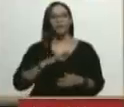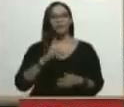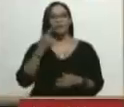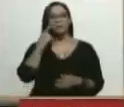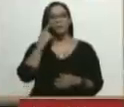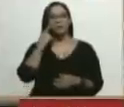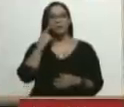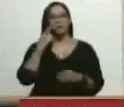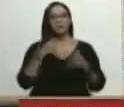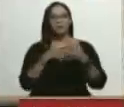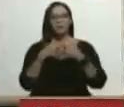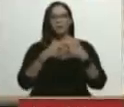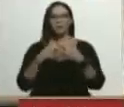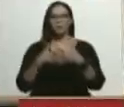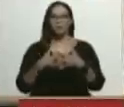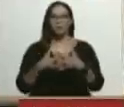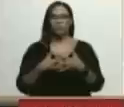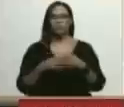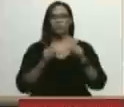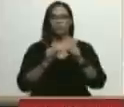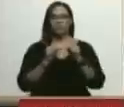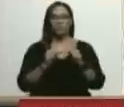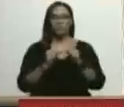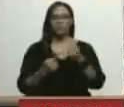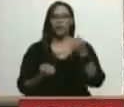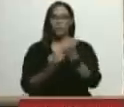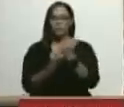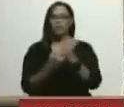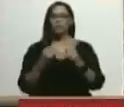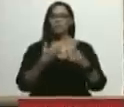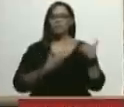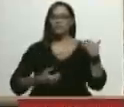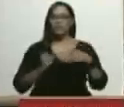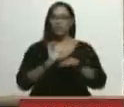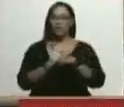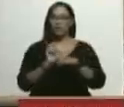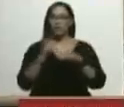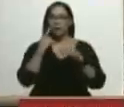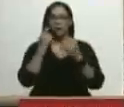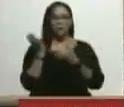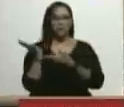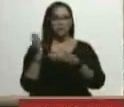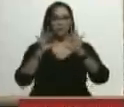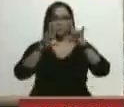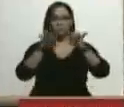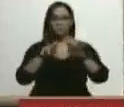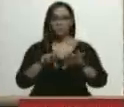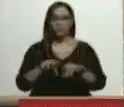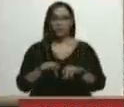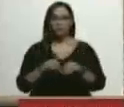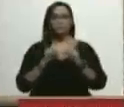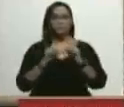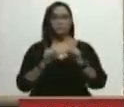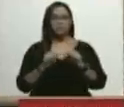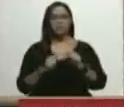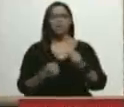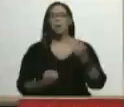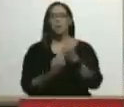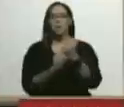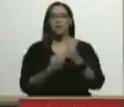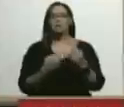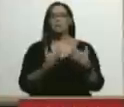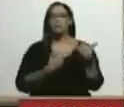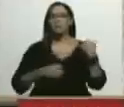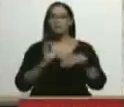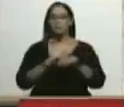expectativa Estados Unidos a seguir apoyando a lazo ahí está el comunicado sigue apoyando a las lo que hizo